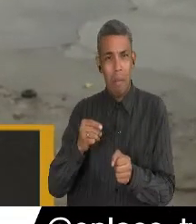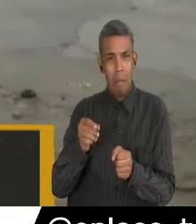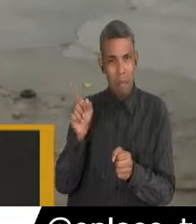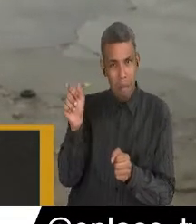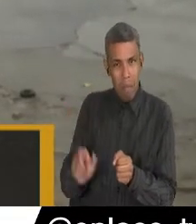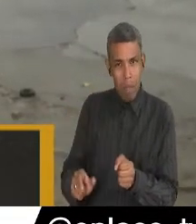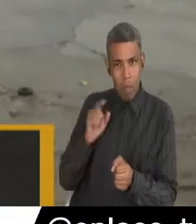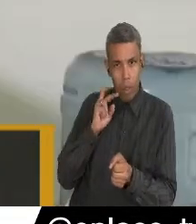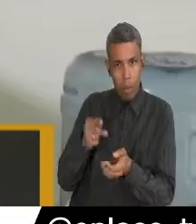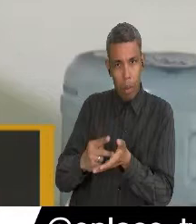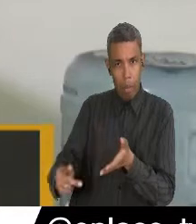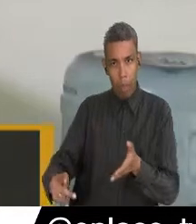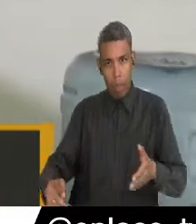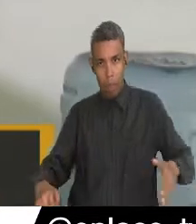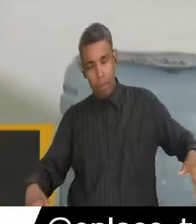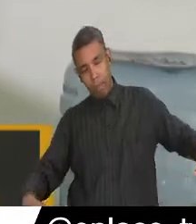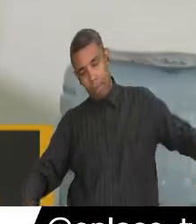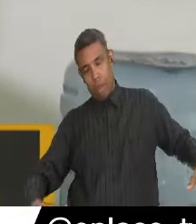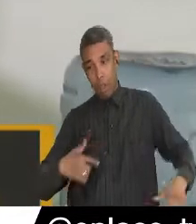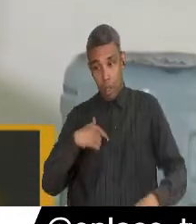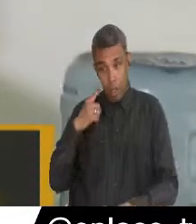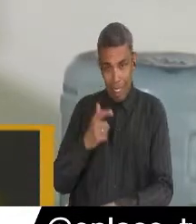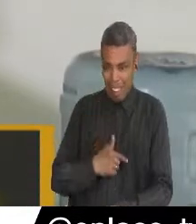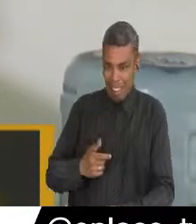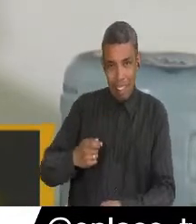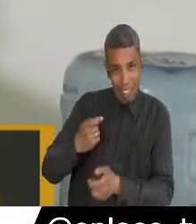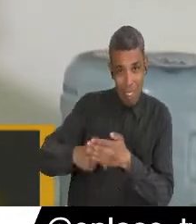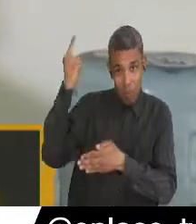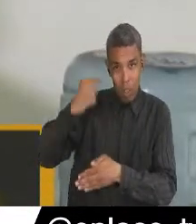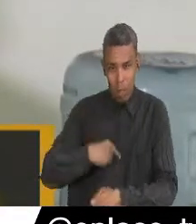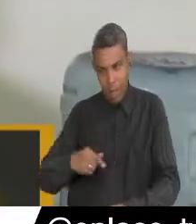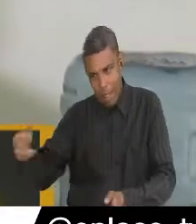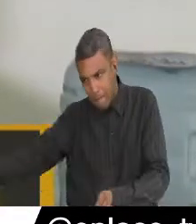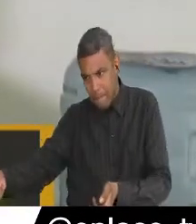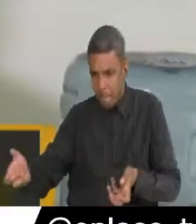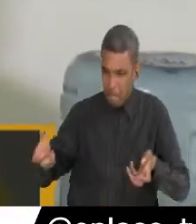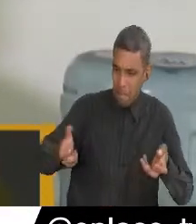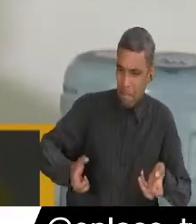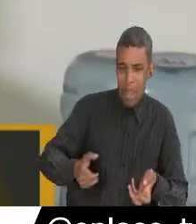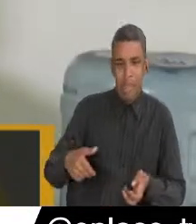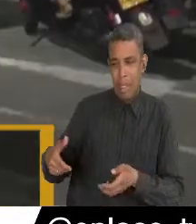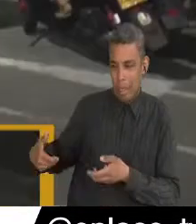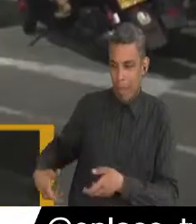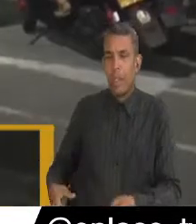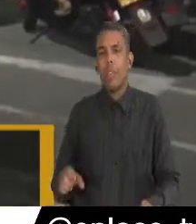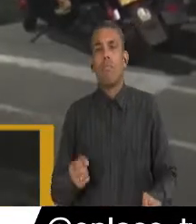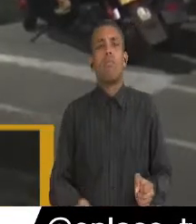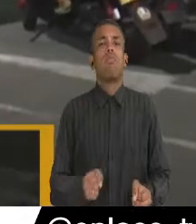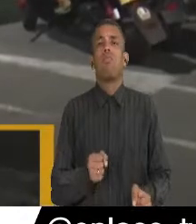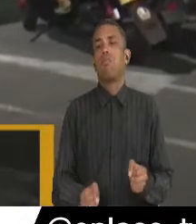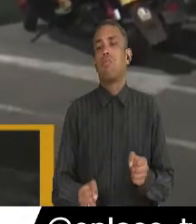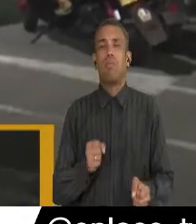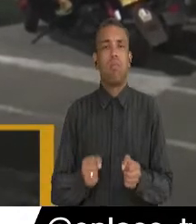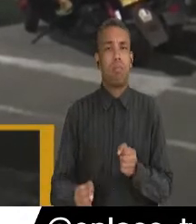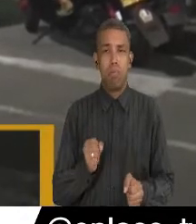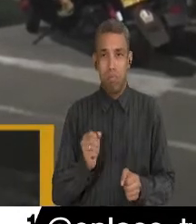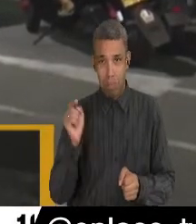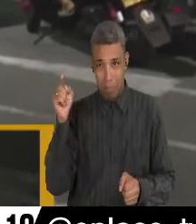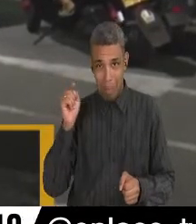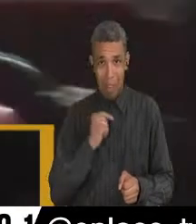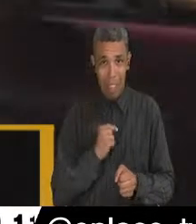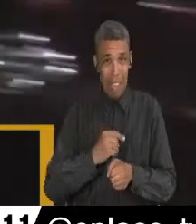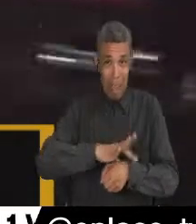de fuego, el cual inmediatamente es transportado a Centro Asistencial Clínica La Magdalena. El hombre fue trasladado de